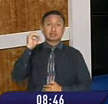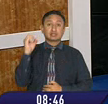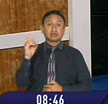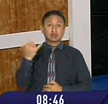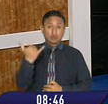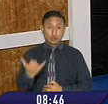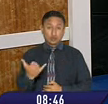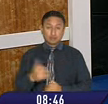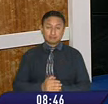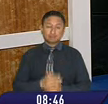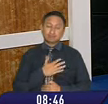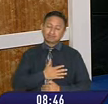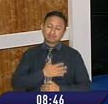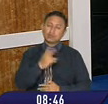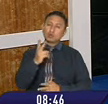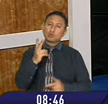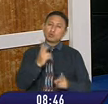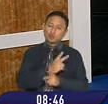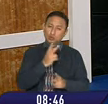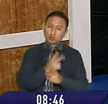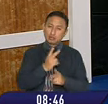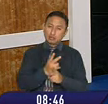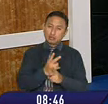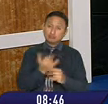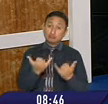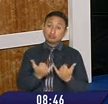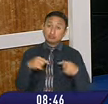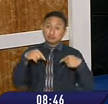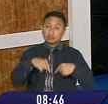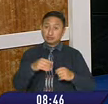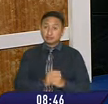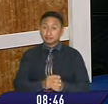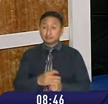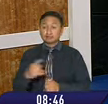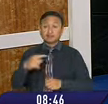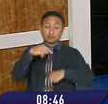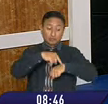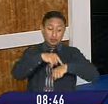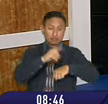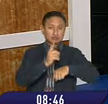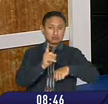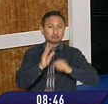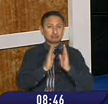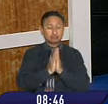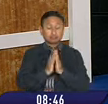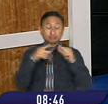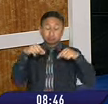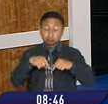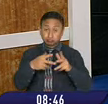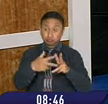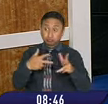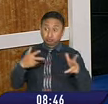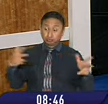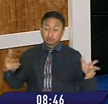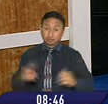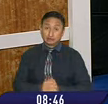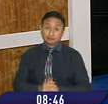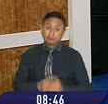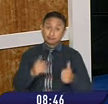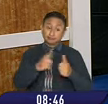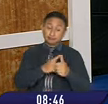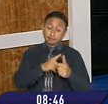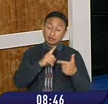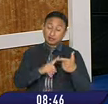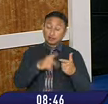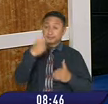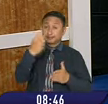hoy. Así que, por favor, evitemos, si son tan amables, de salir a las horas que no se debe, porque se arman las congestiones terribles. Y aparte de eso, las multas